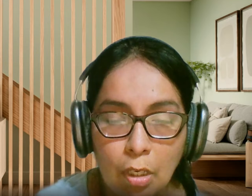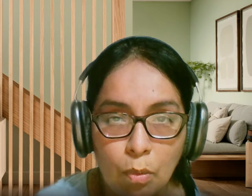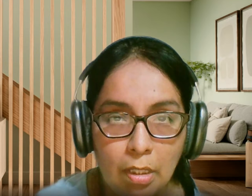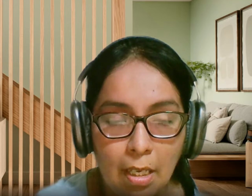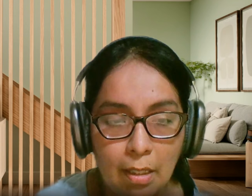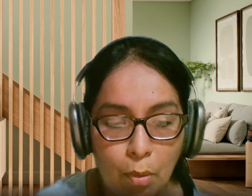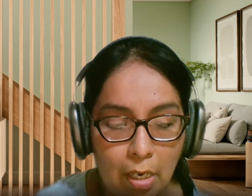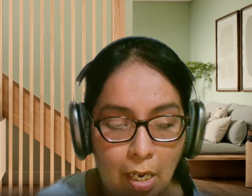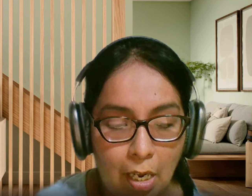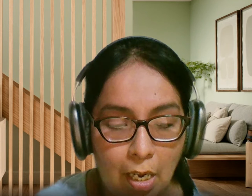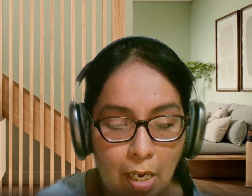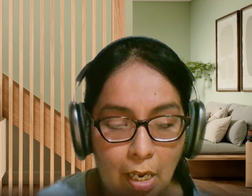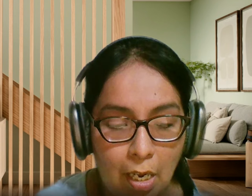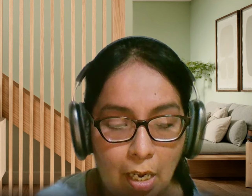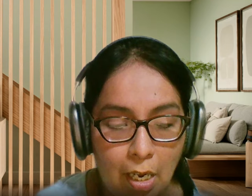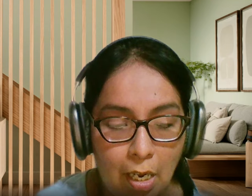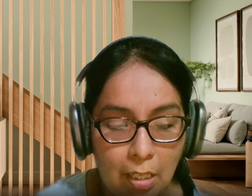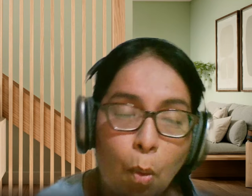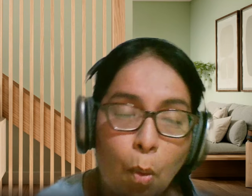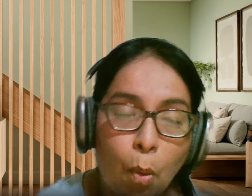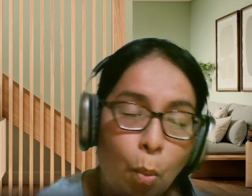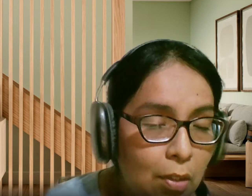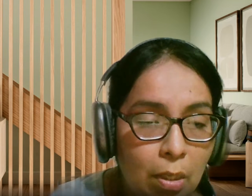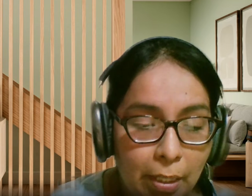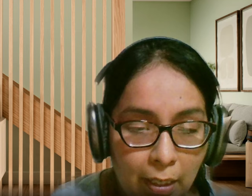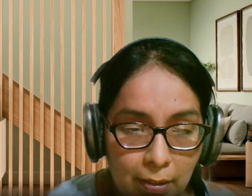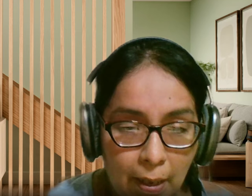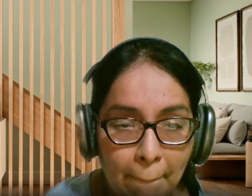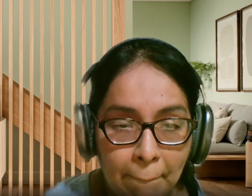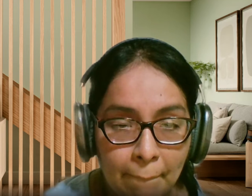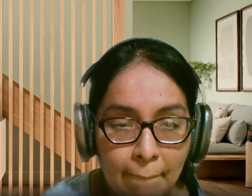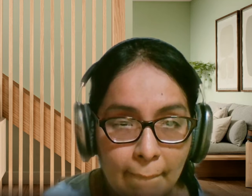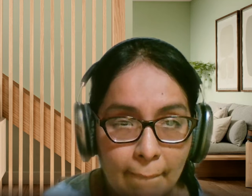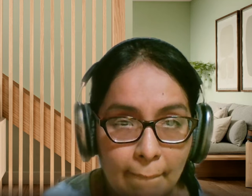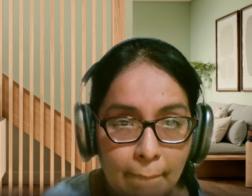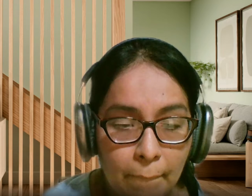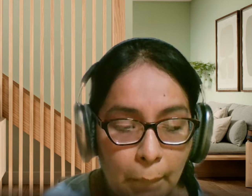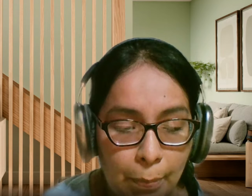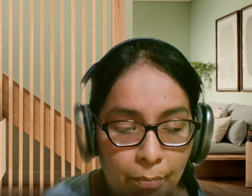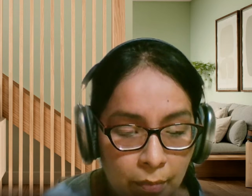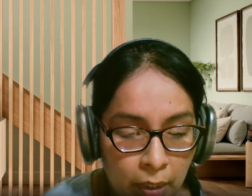¿Tenemos alguna idea de cuál es la diferencia entre una urgencia y una emergencia?